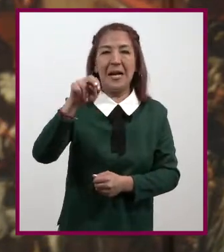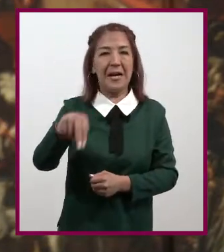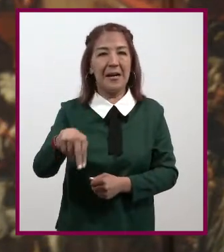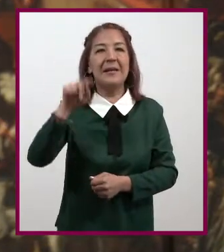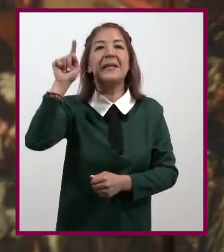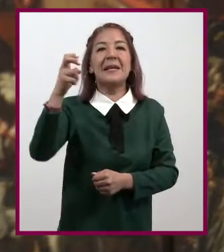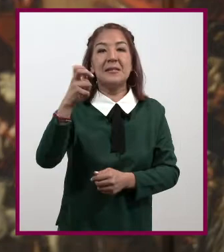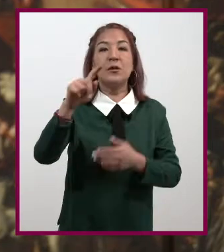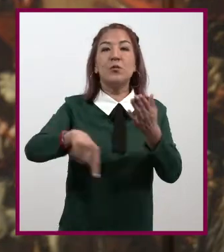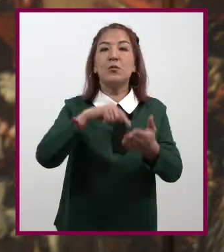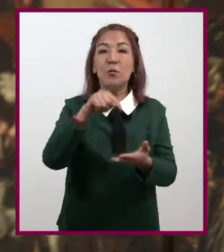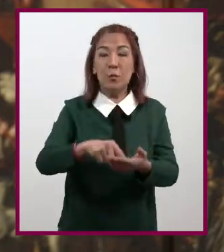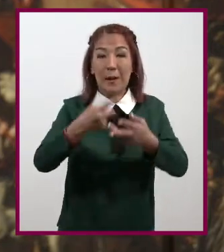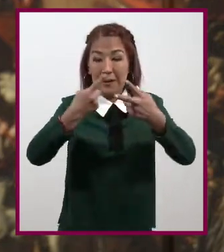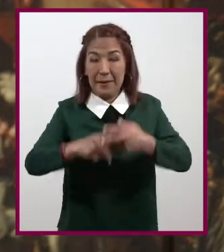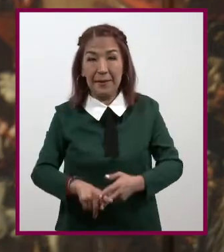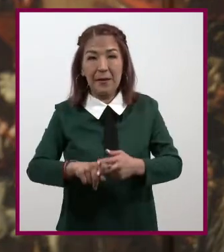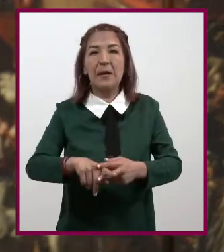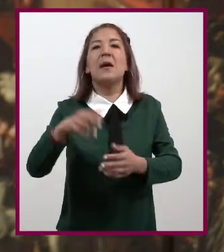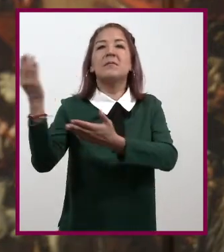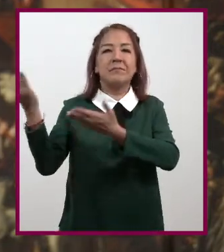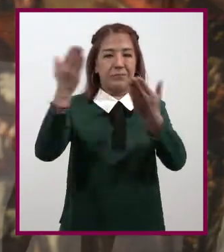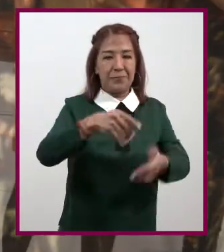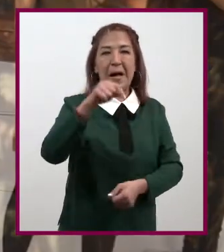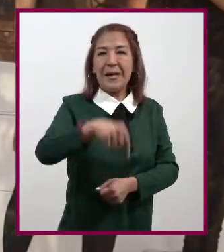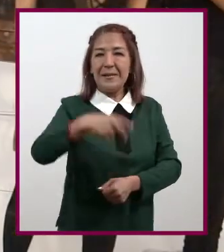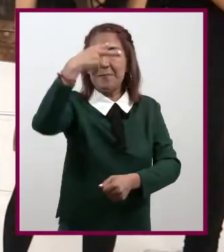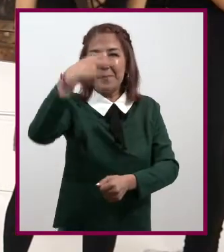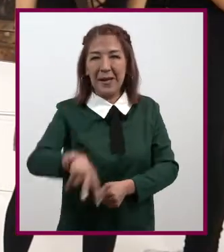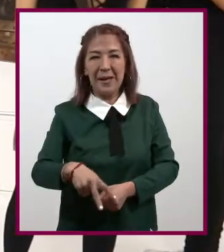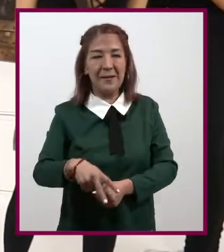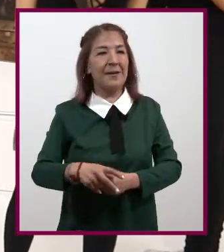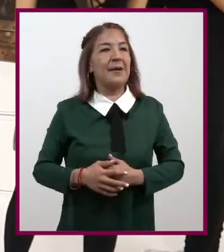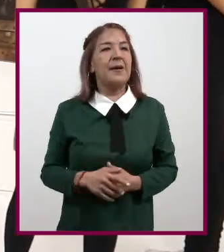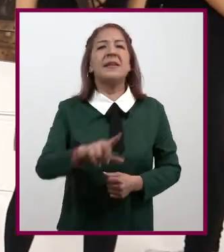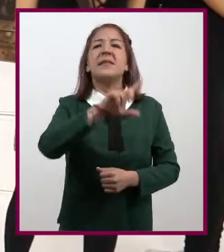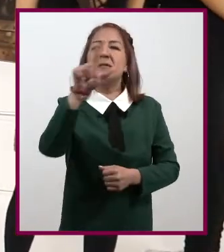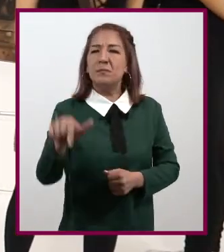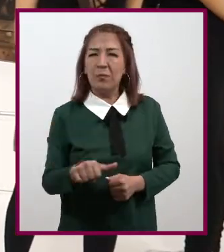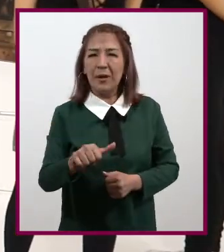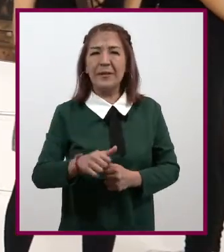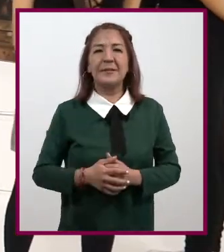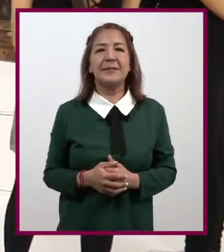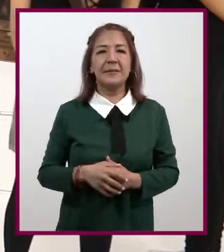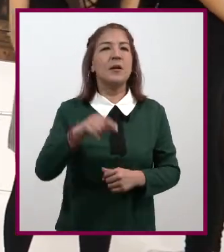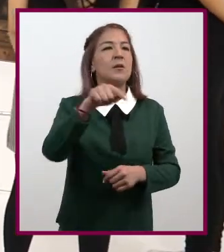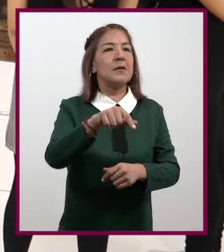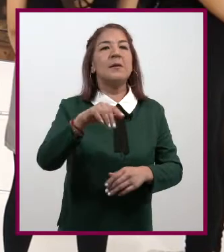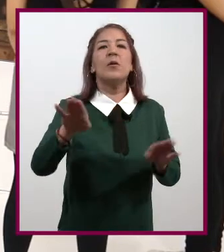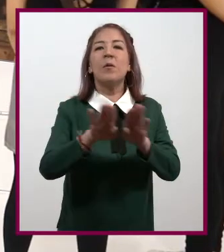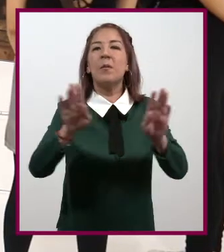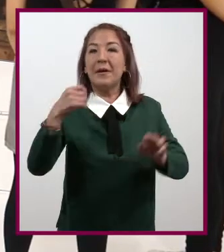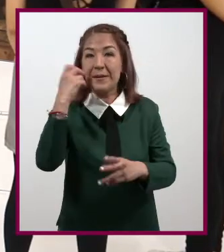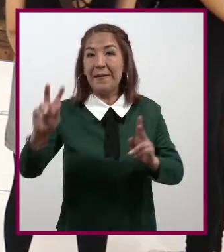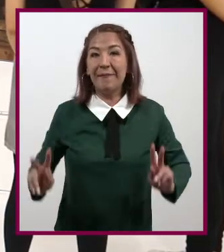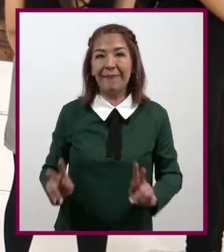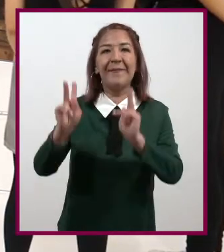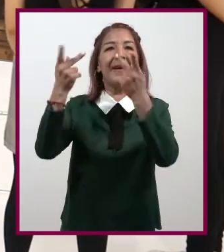y a partir de ahí llegó a México, fue subastado en